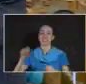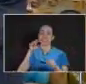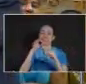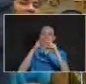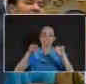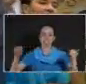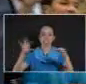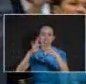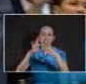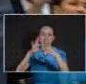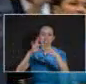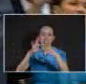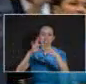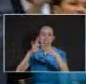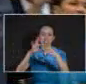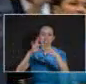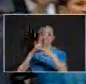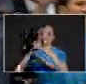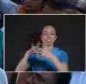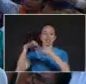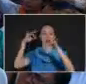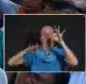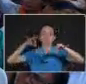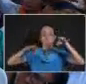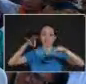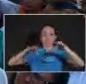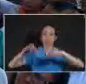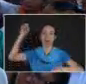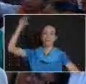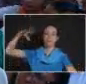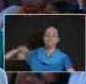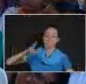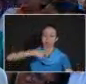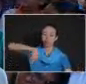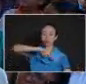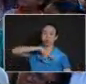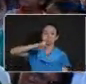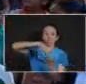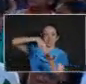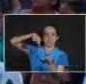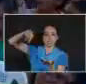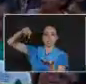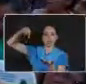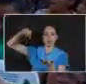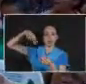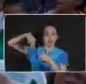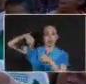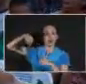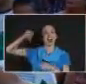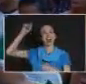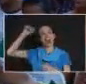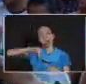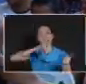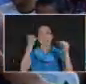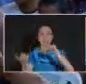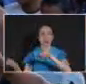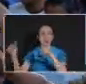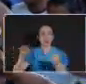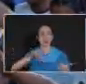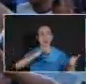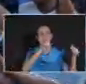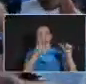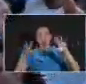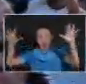de árboles de justicia. Bendecimos nuestra nación en el nombre de Jesús. Aleluya. Fuerte